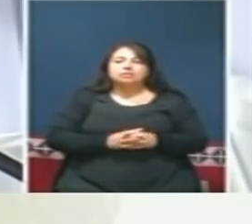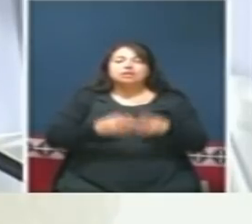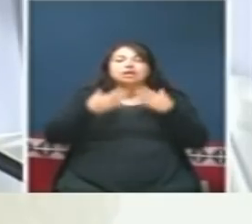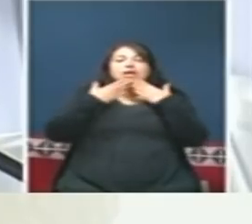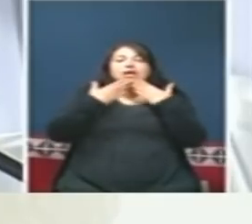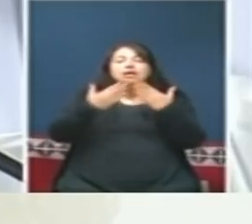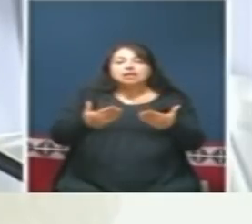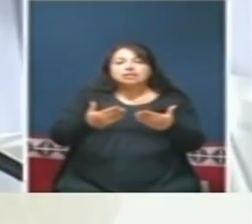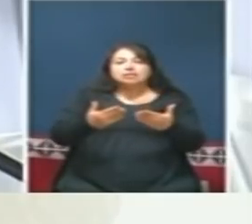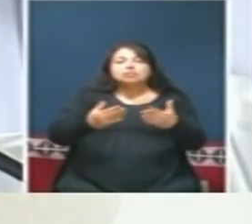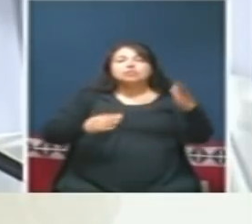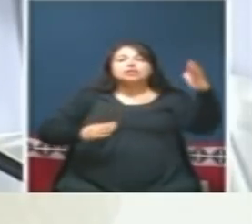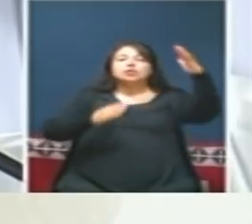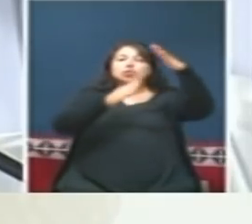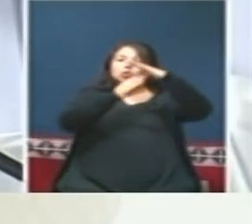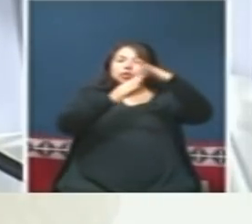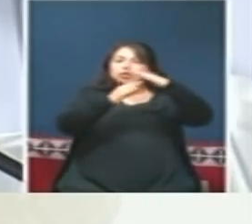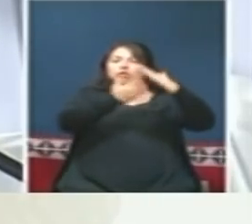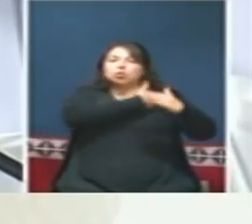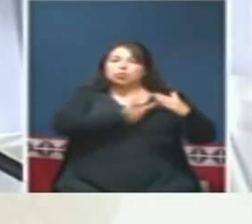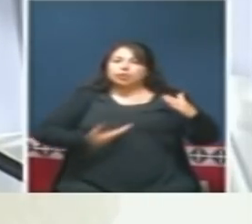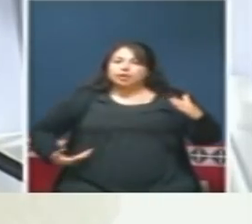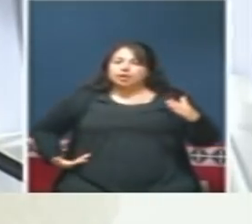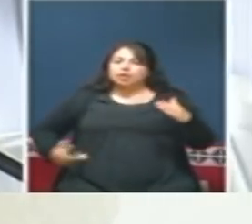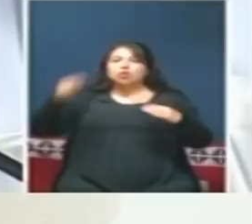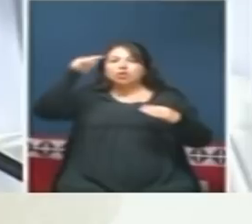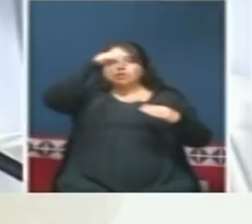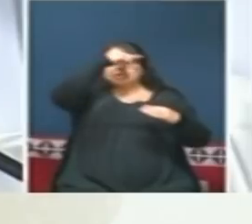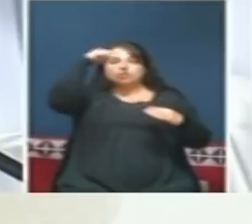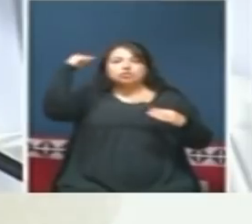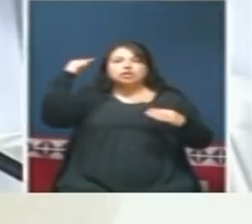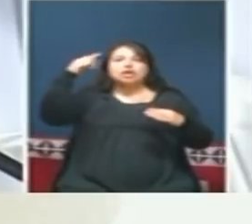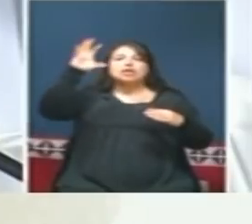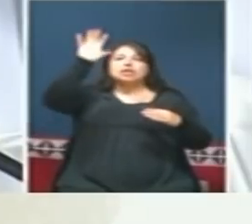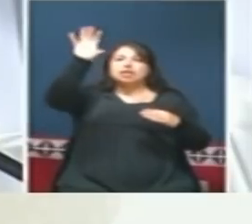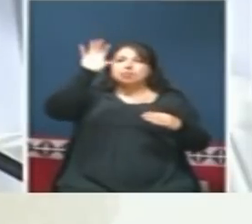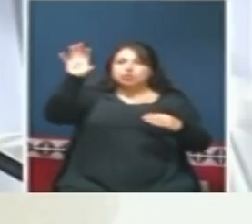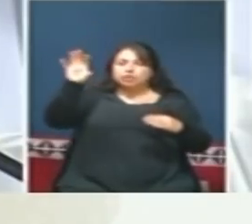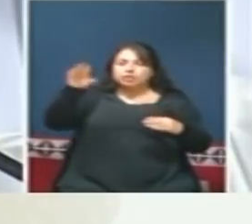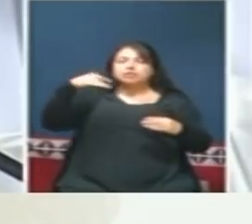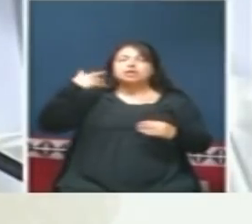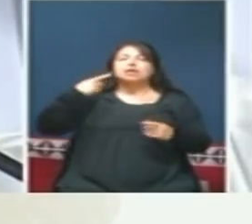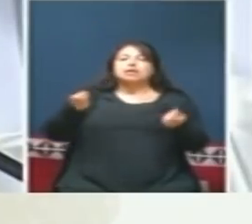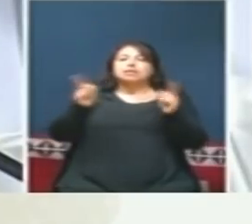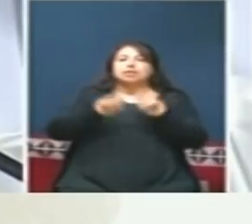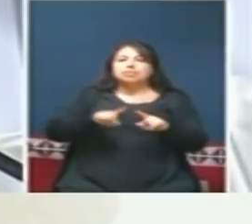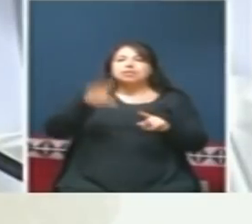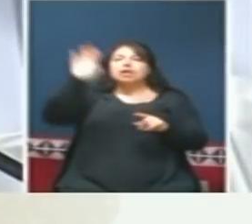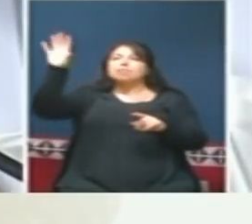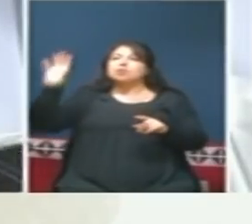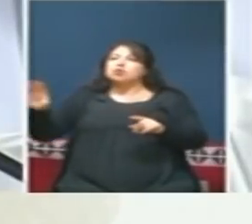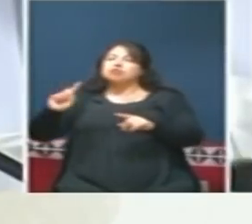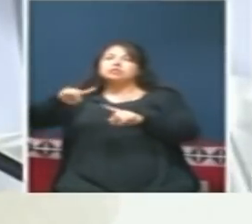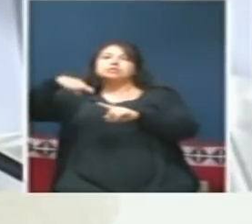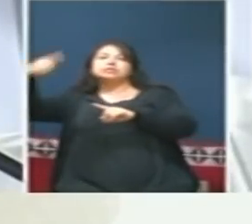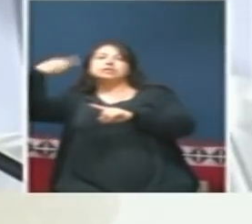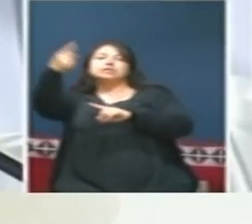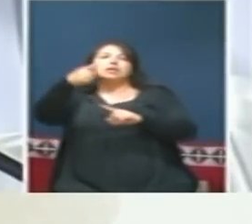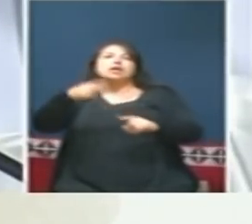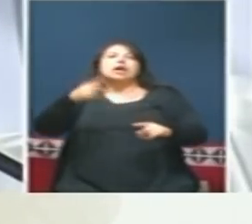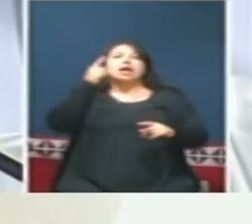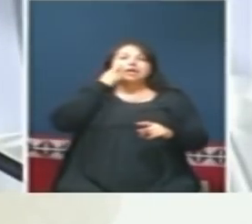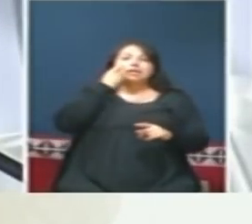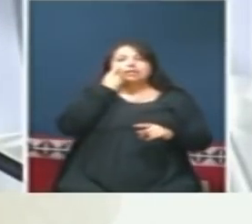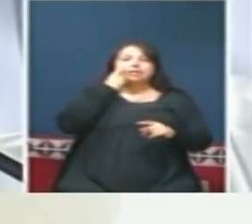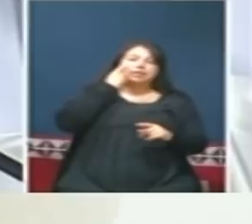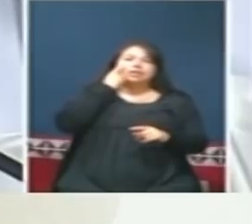Agradecemos a las autoridades presentes del Gobierno Nacional y Provincial, también de provincias vecinas, a intendentes,